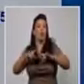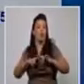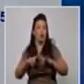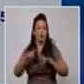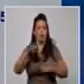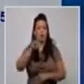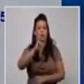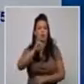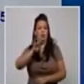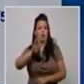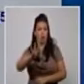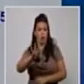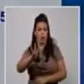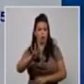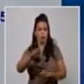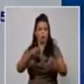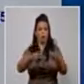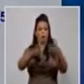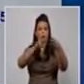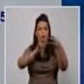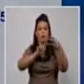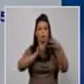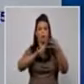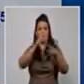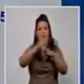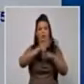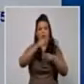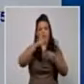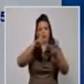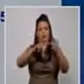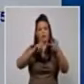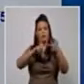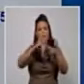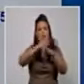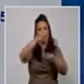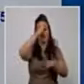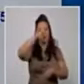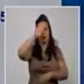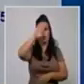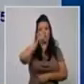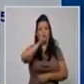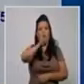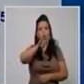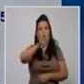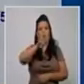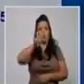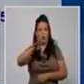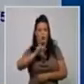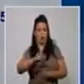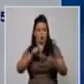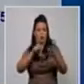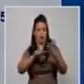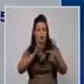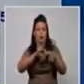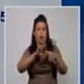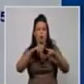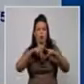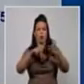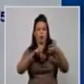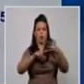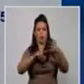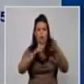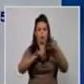sería la tercera, Santiago de Cuba en segundo lugar con 144, Ciego de Ávila con 6, Matanzas